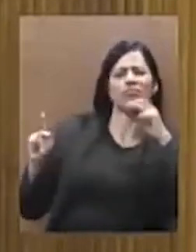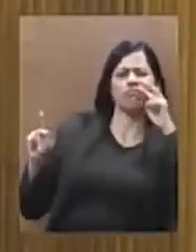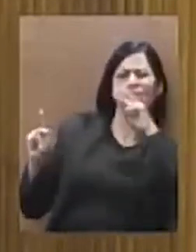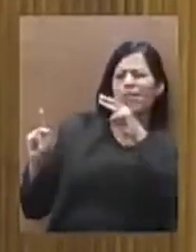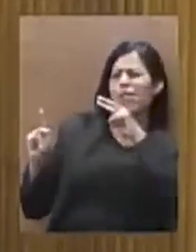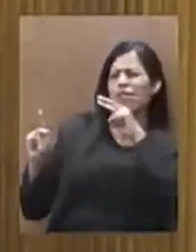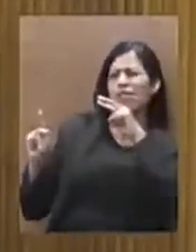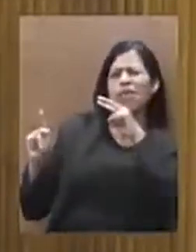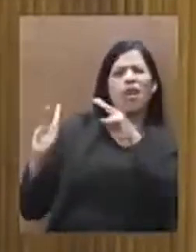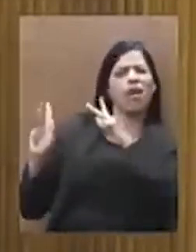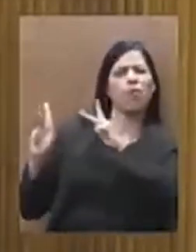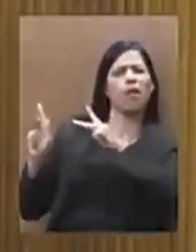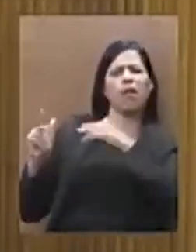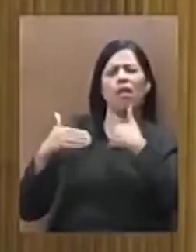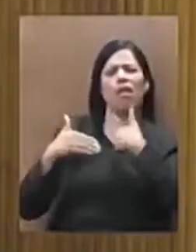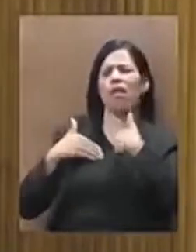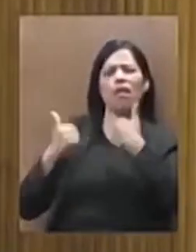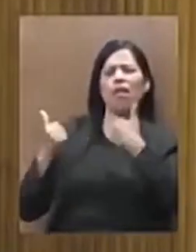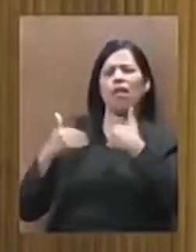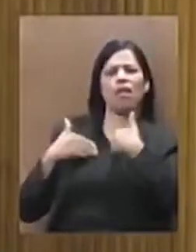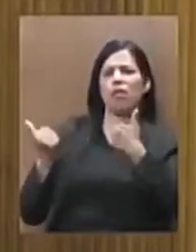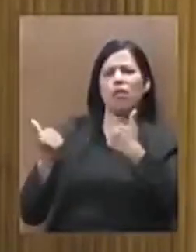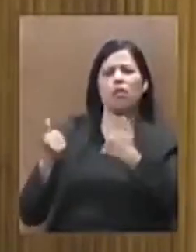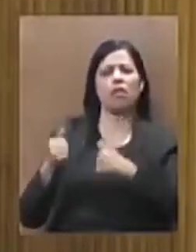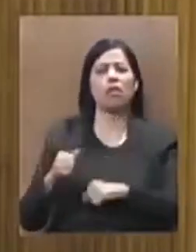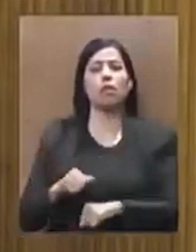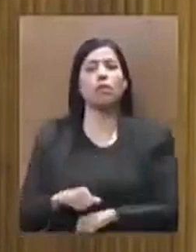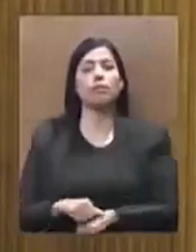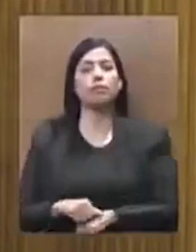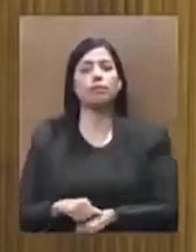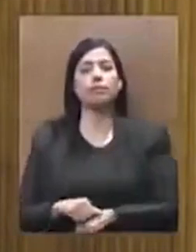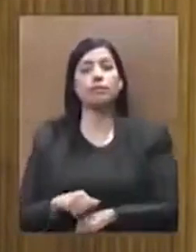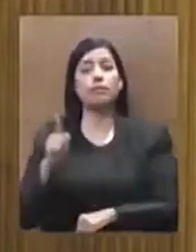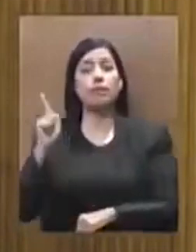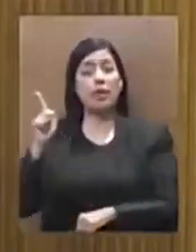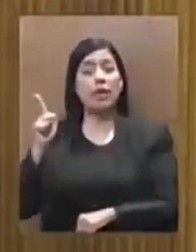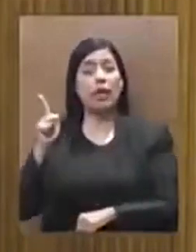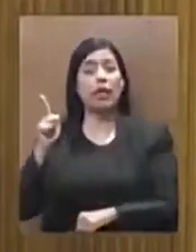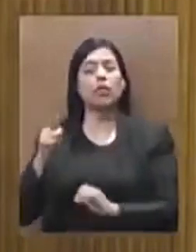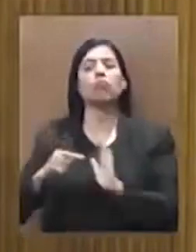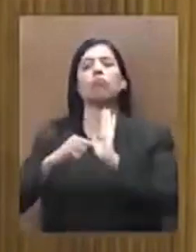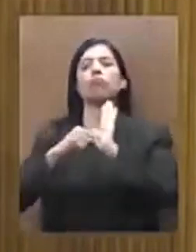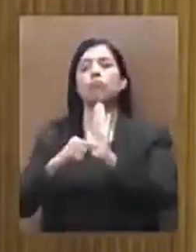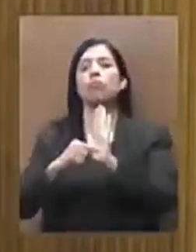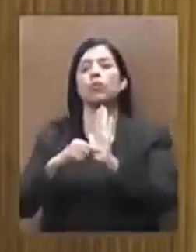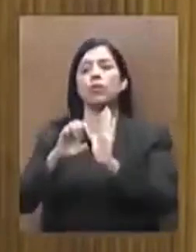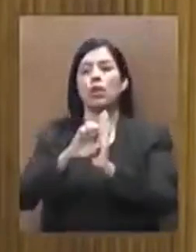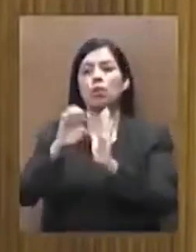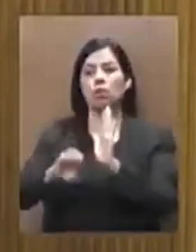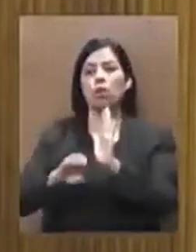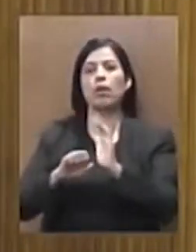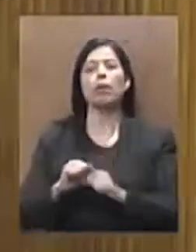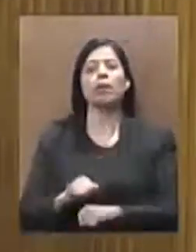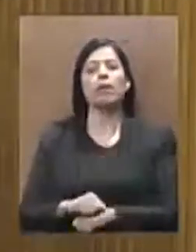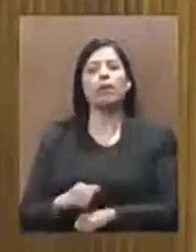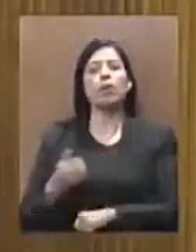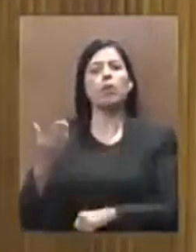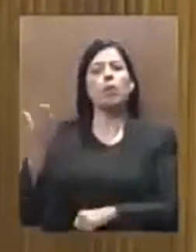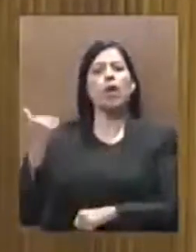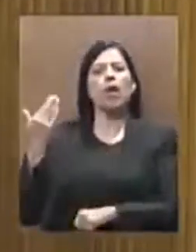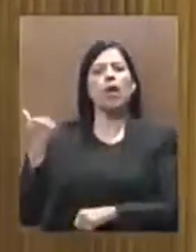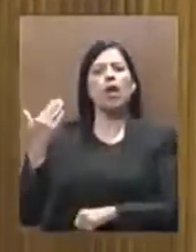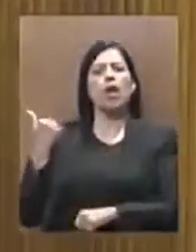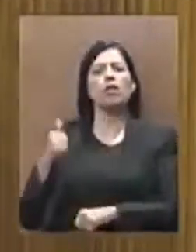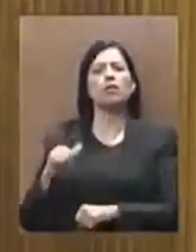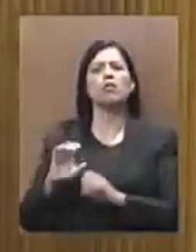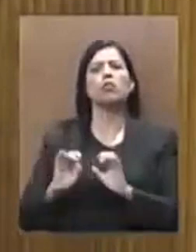la emisión de lo que está sucediendo ahí él ejemplifica este caso como el caso más